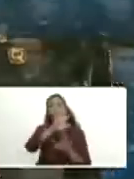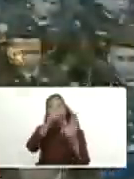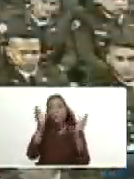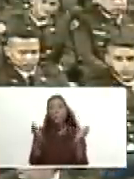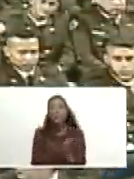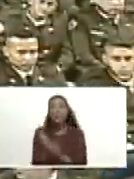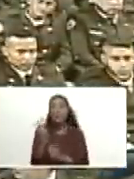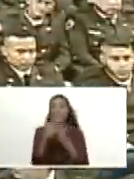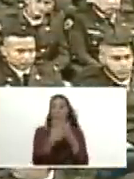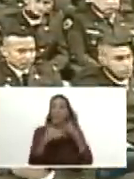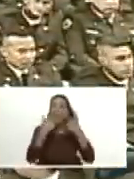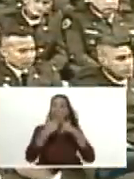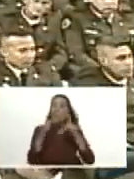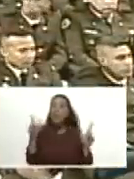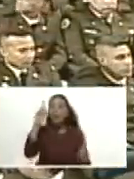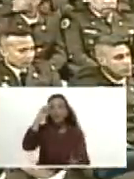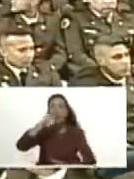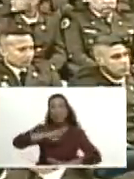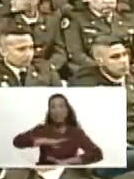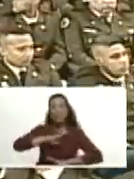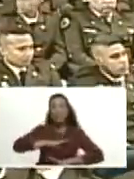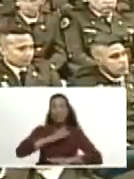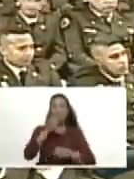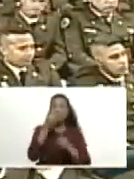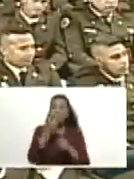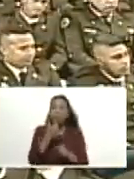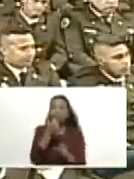libre forjada con un enorme sacrificio,